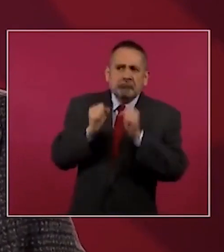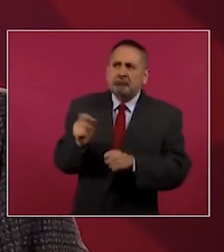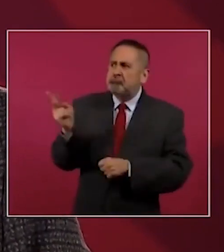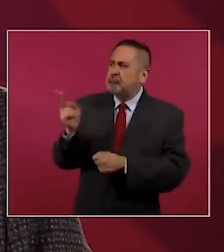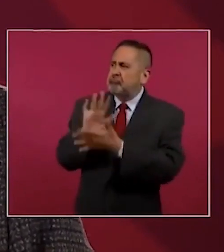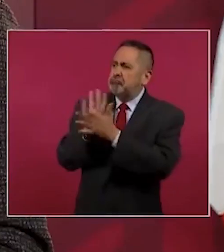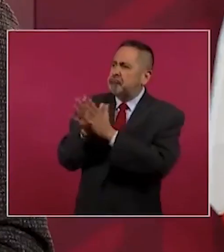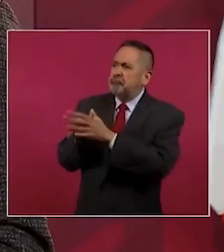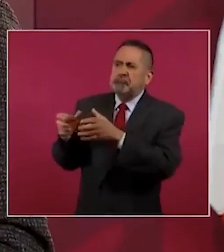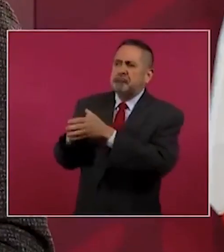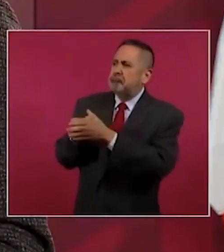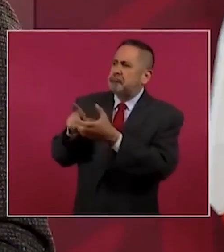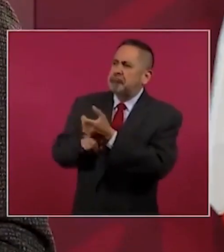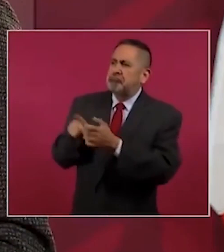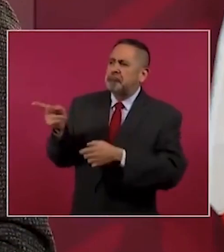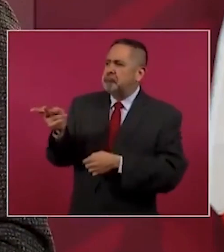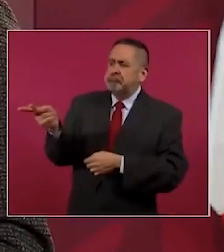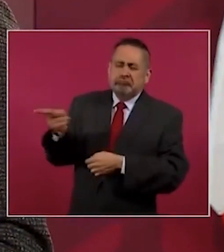licenciada